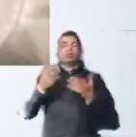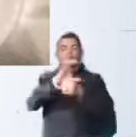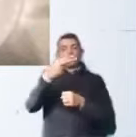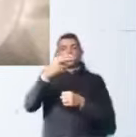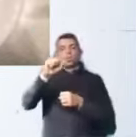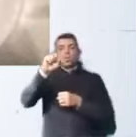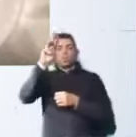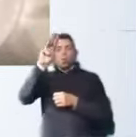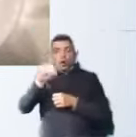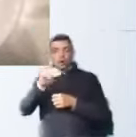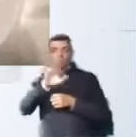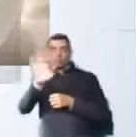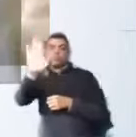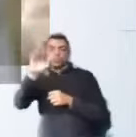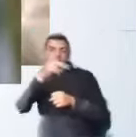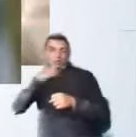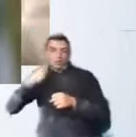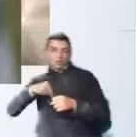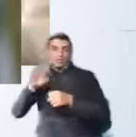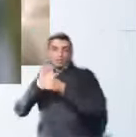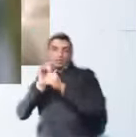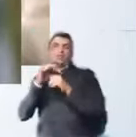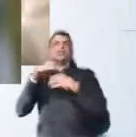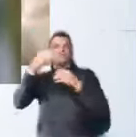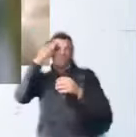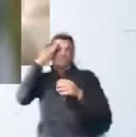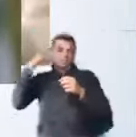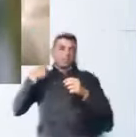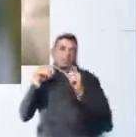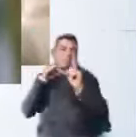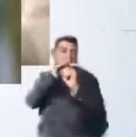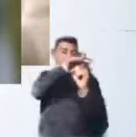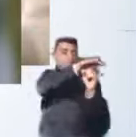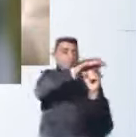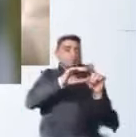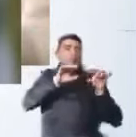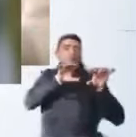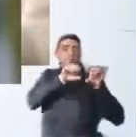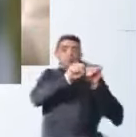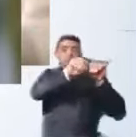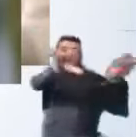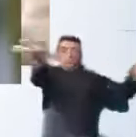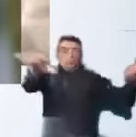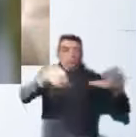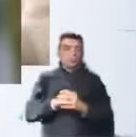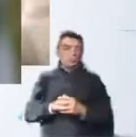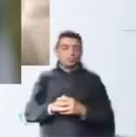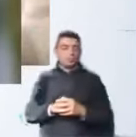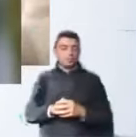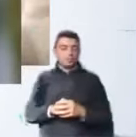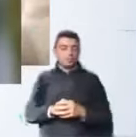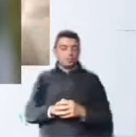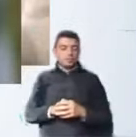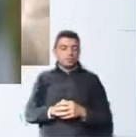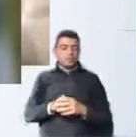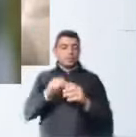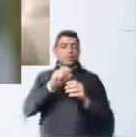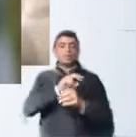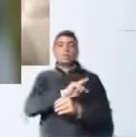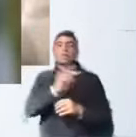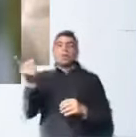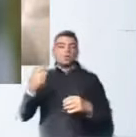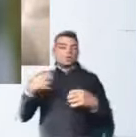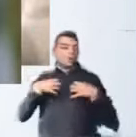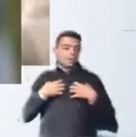creemos que esta es la razón. Había una duda de un animal, este animal que ustedes ven en sus pantallas es una especie de